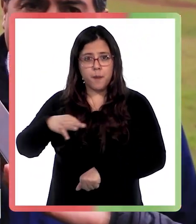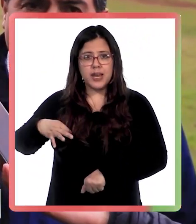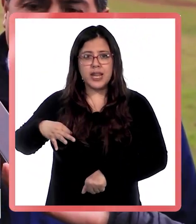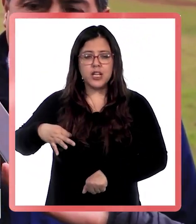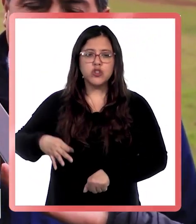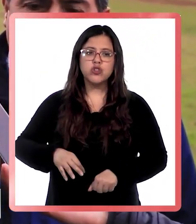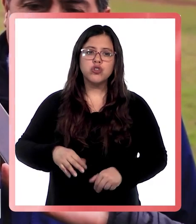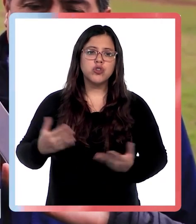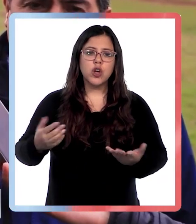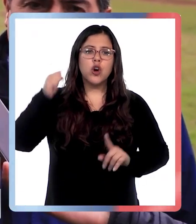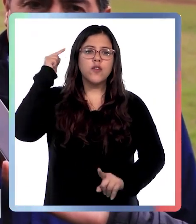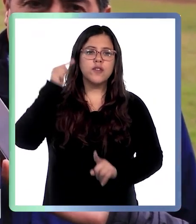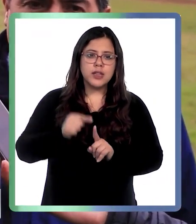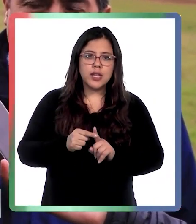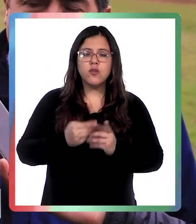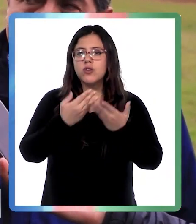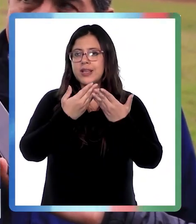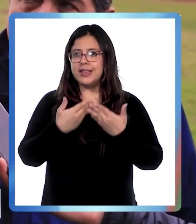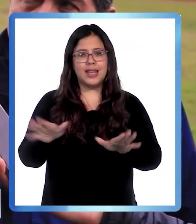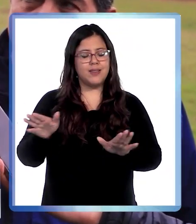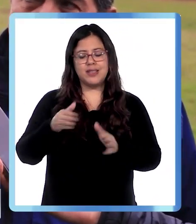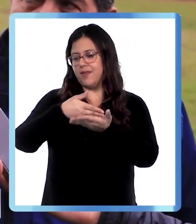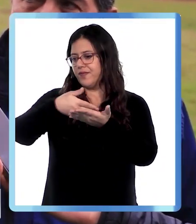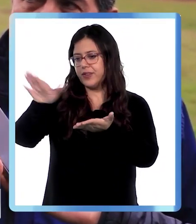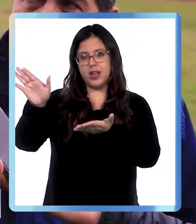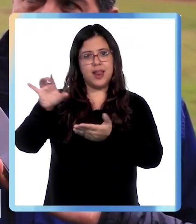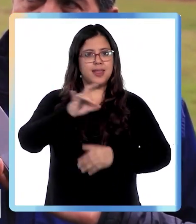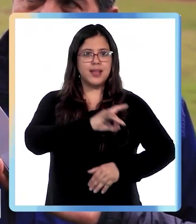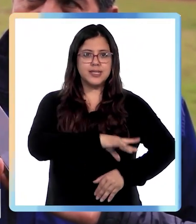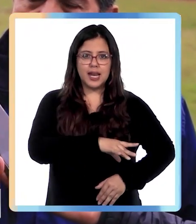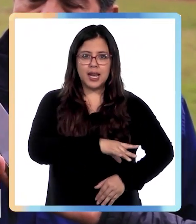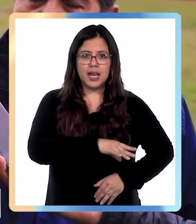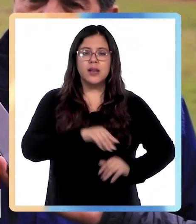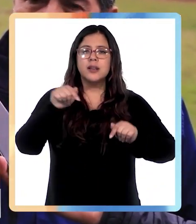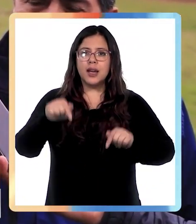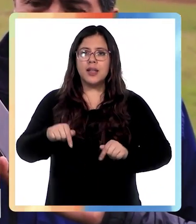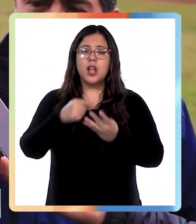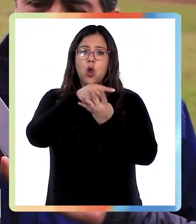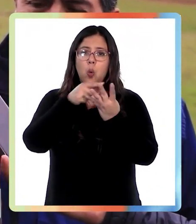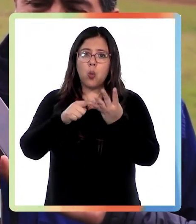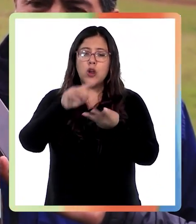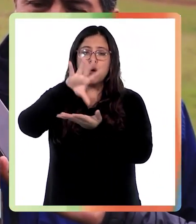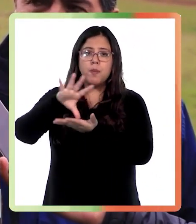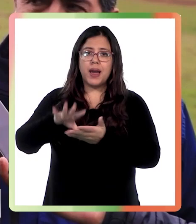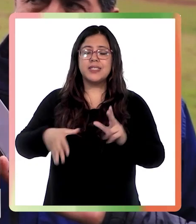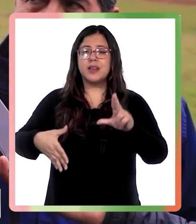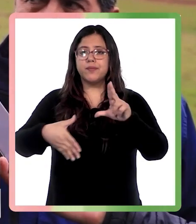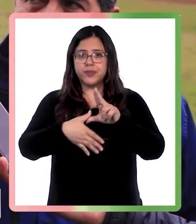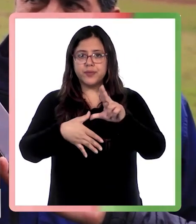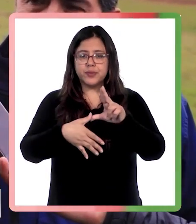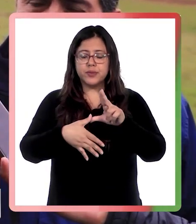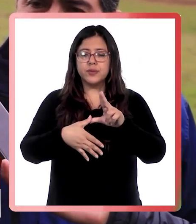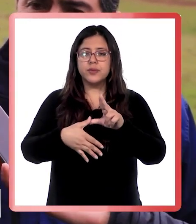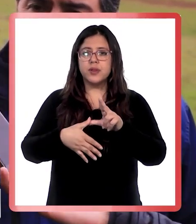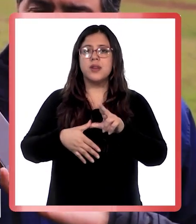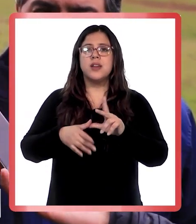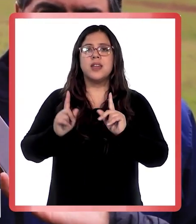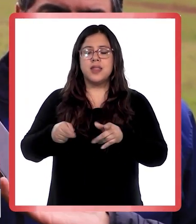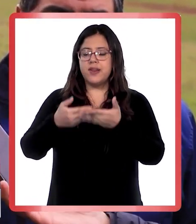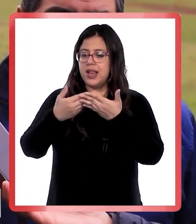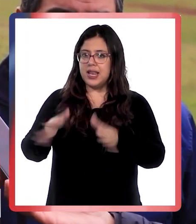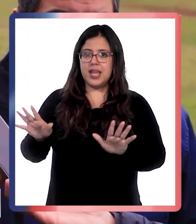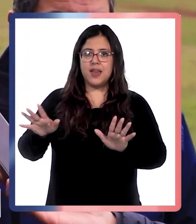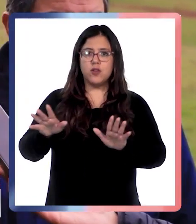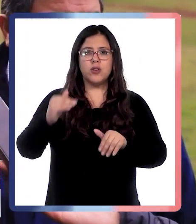señor ministro eh La idea es declararla libre Chile ser uno de los de los cuatro países el primero en América Latina que se